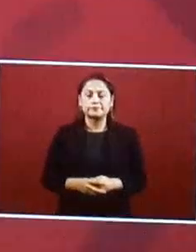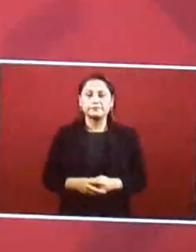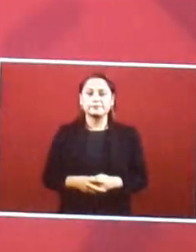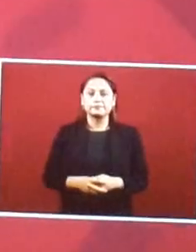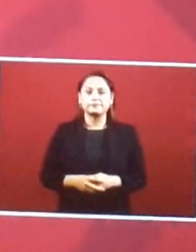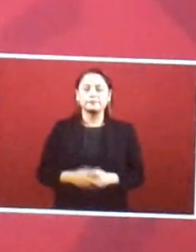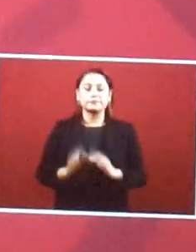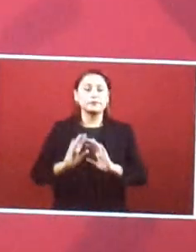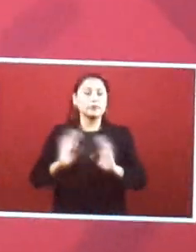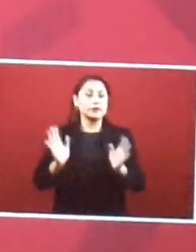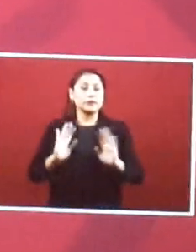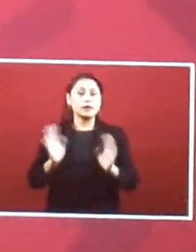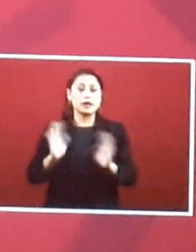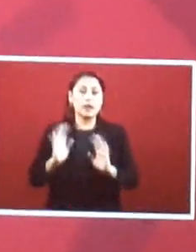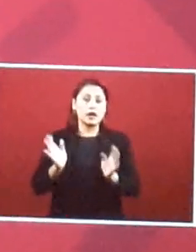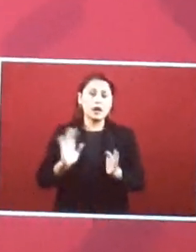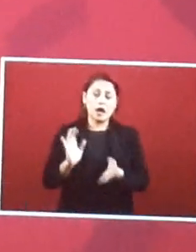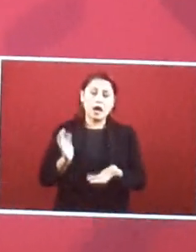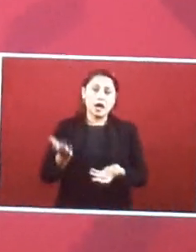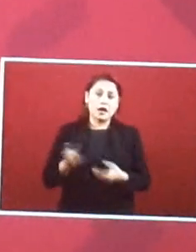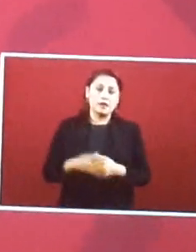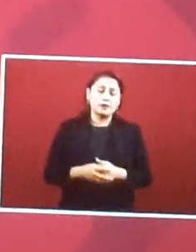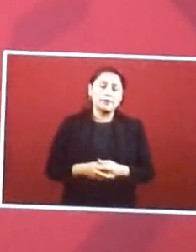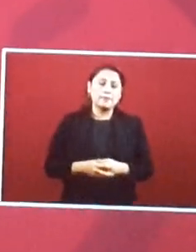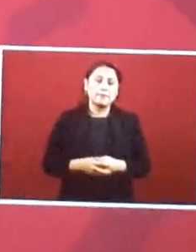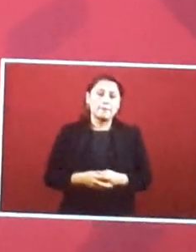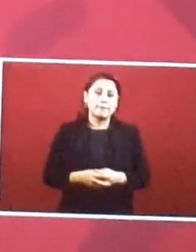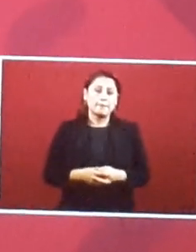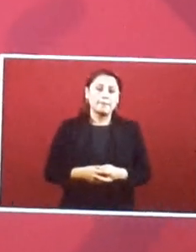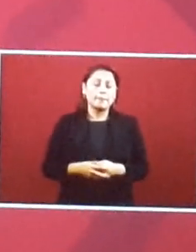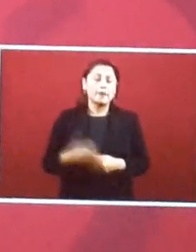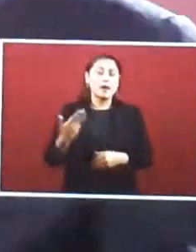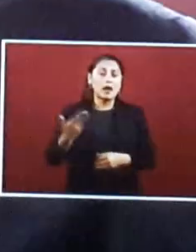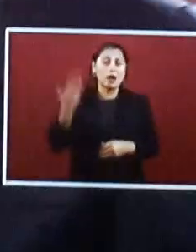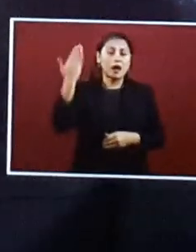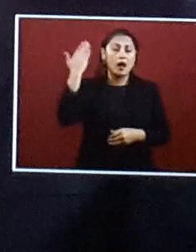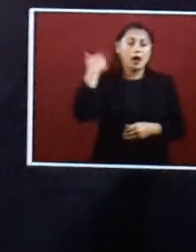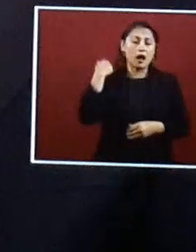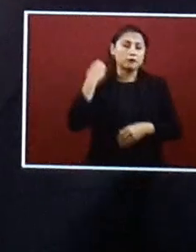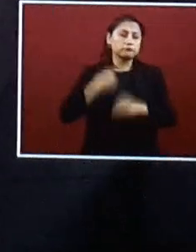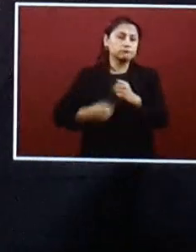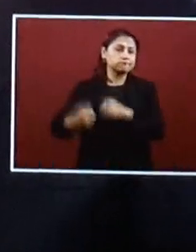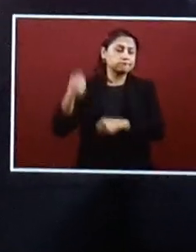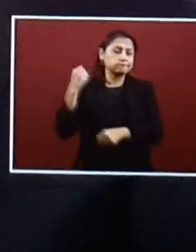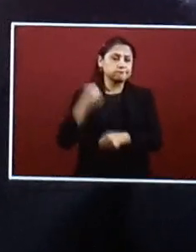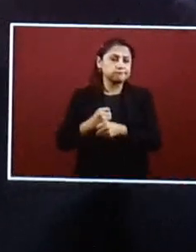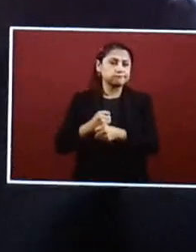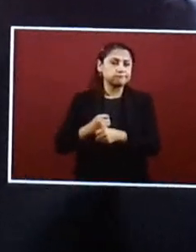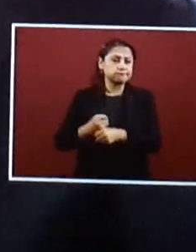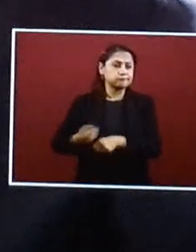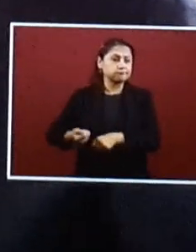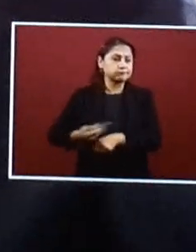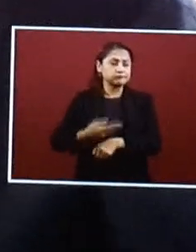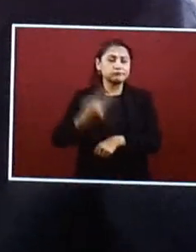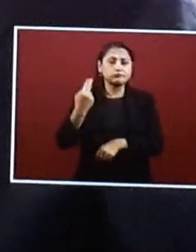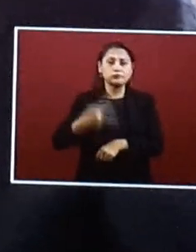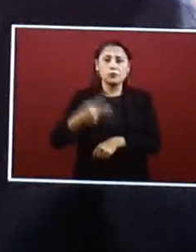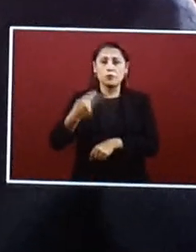auspicia lo que coloquialmente se conoció durante muchos años como